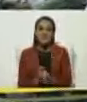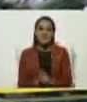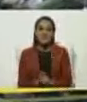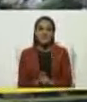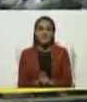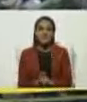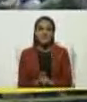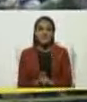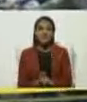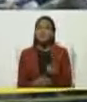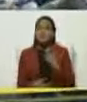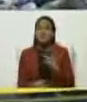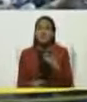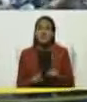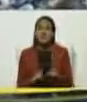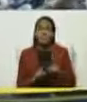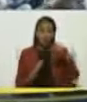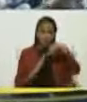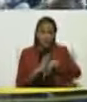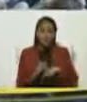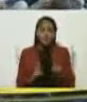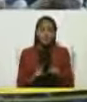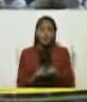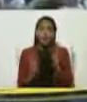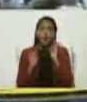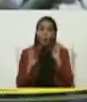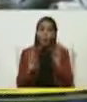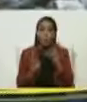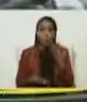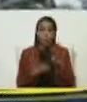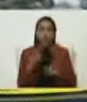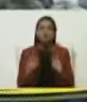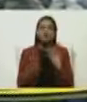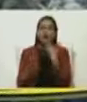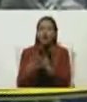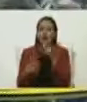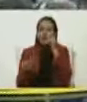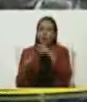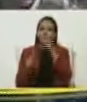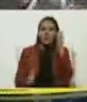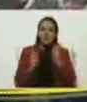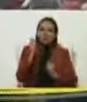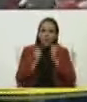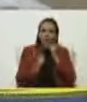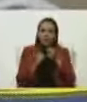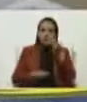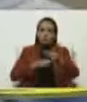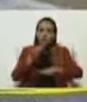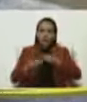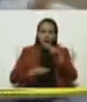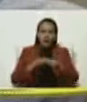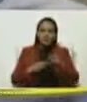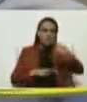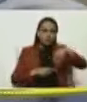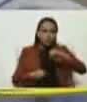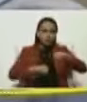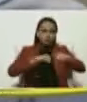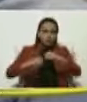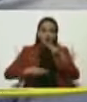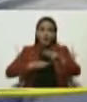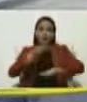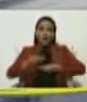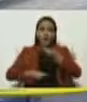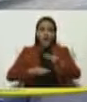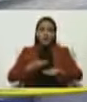Es muy intensa la emoción y le agradezco la actuación de estos muchachos, muchachas, estos